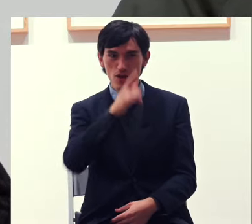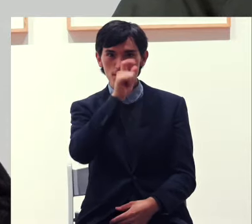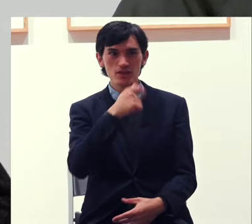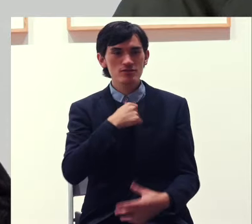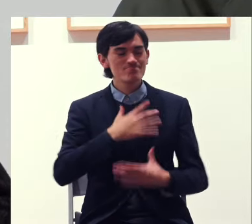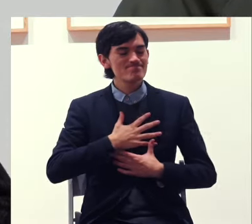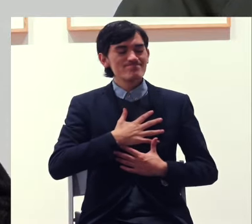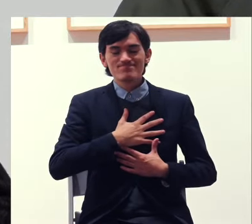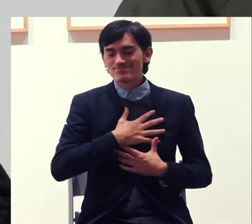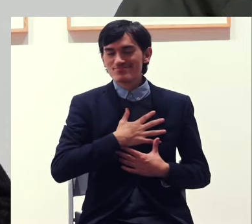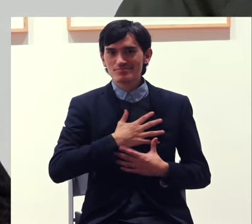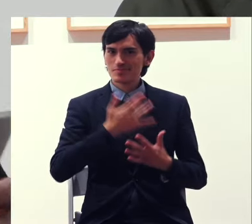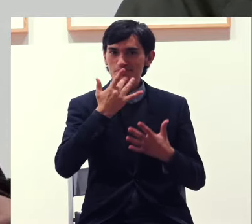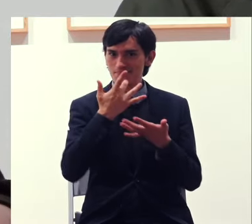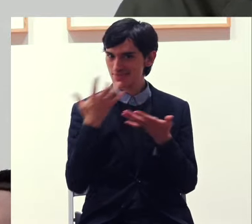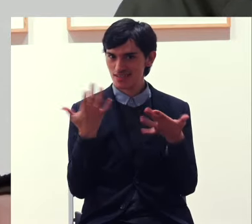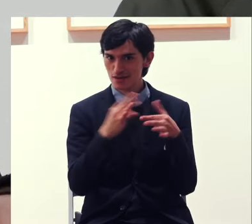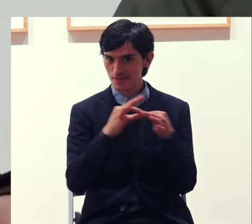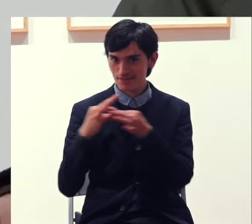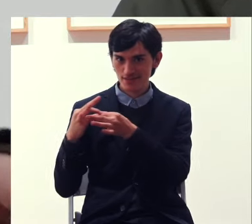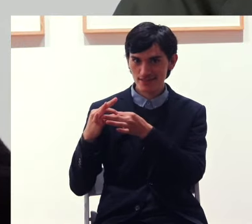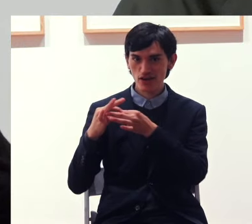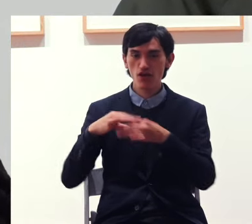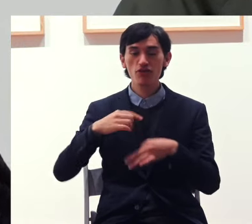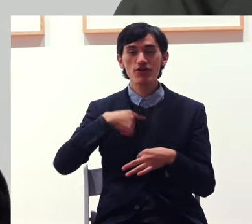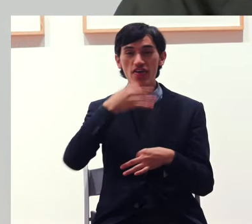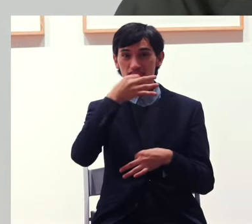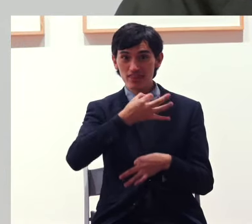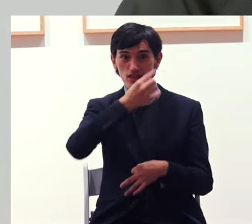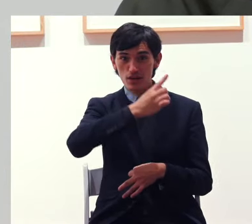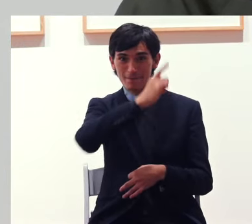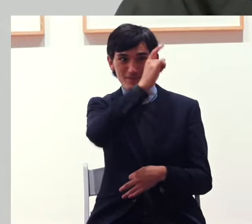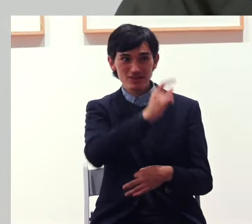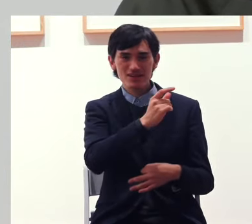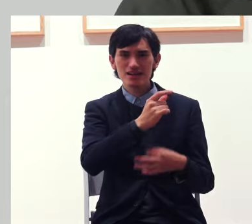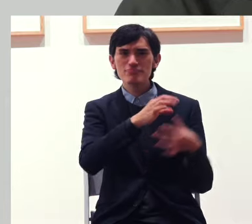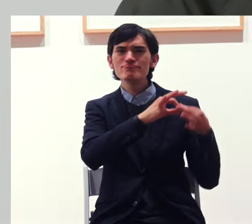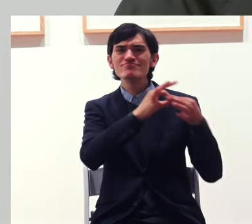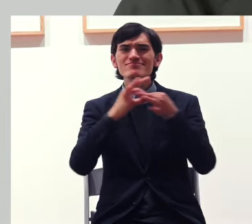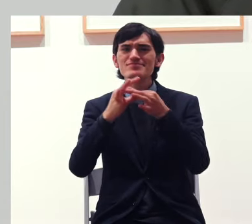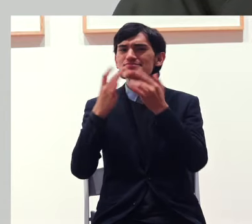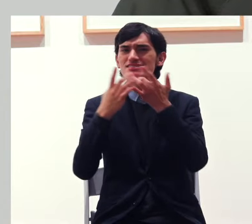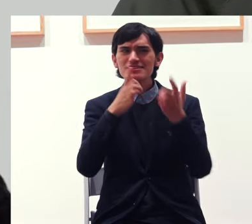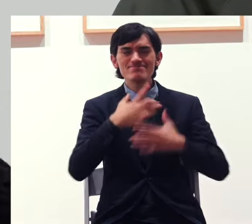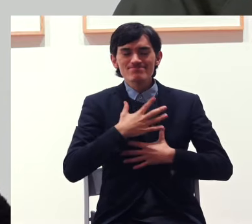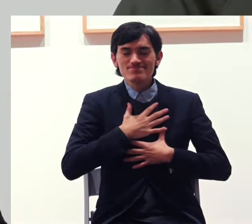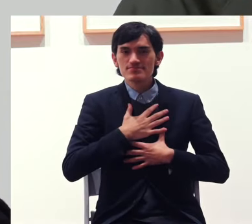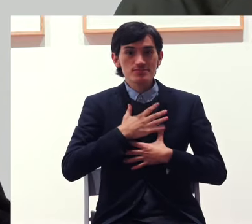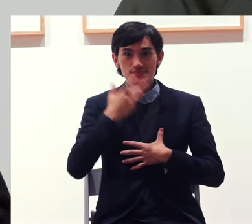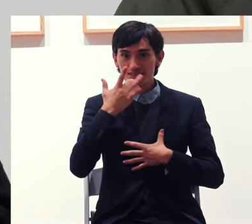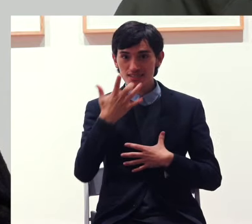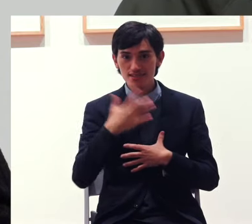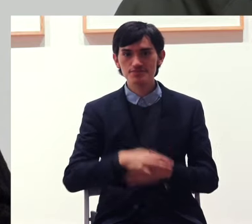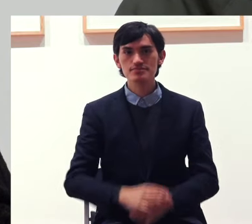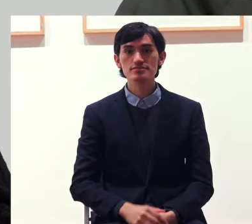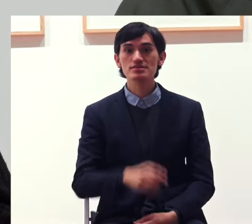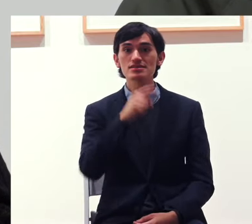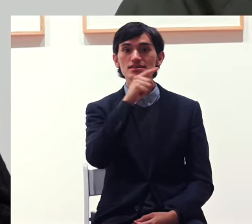para mí una persona inspiradora. ¿Por qué digo que es inspiradora? porque no solamente